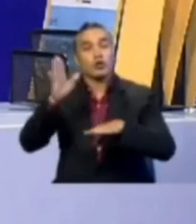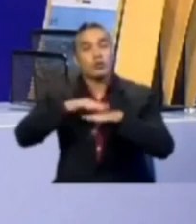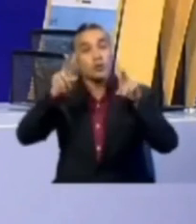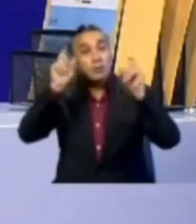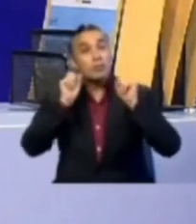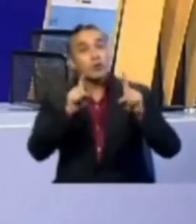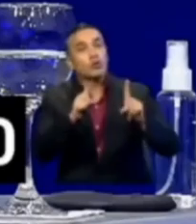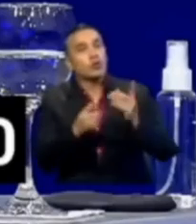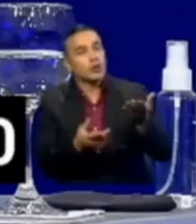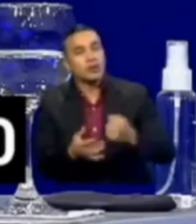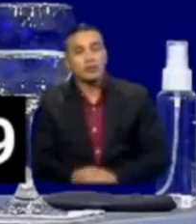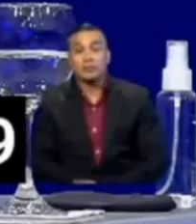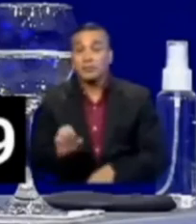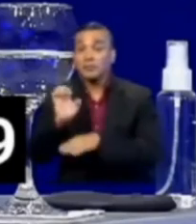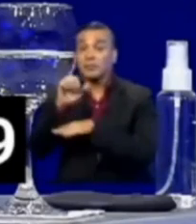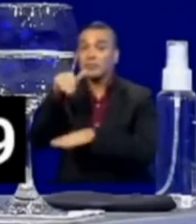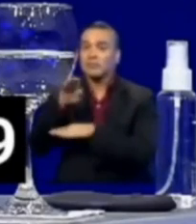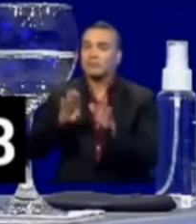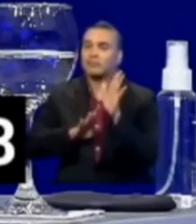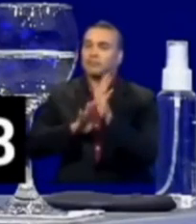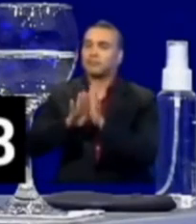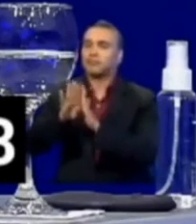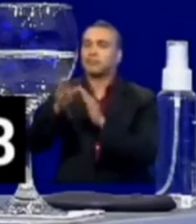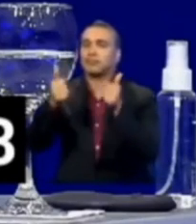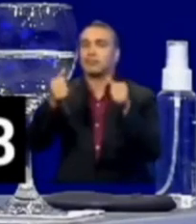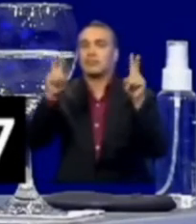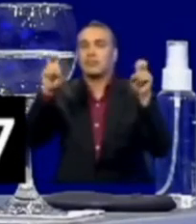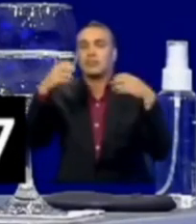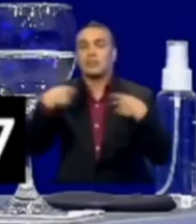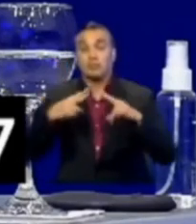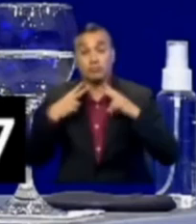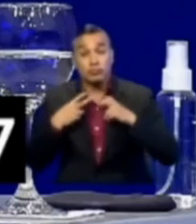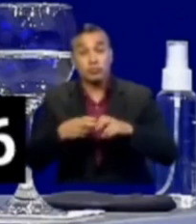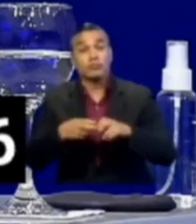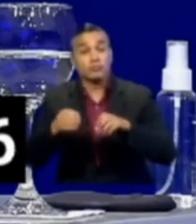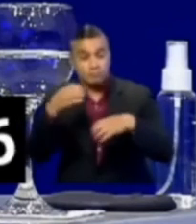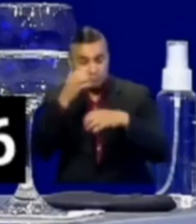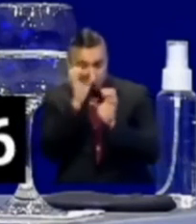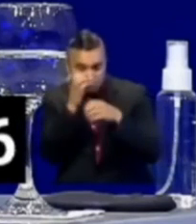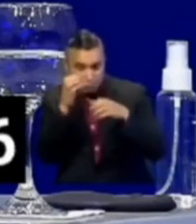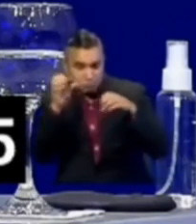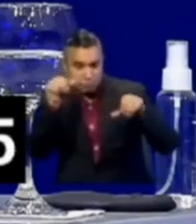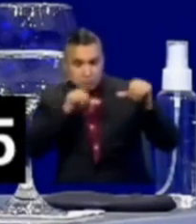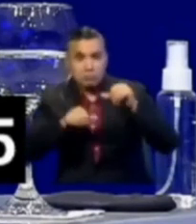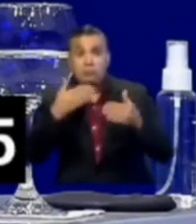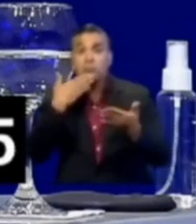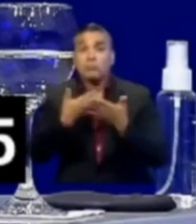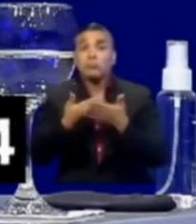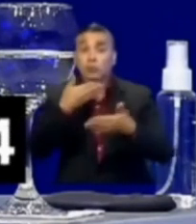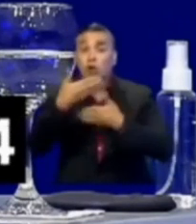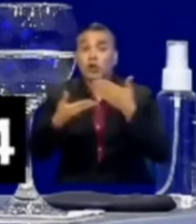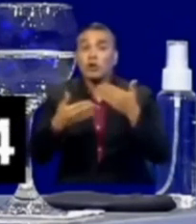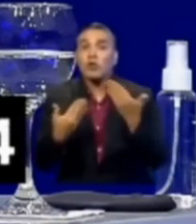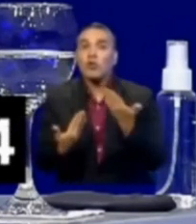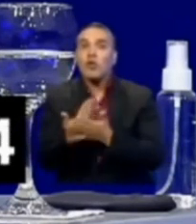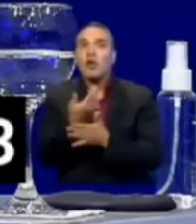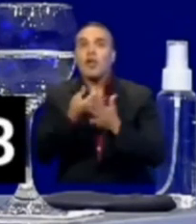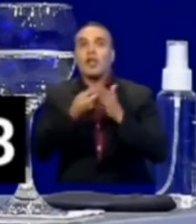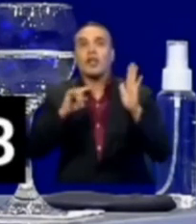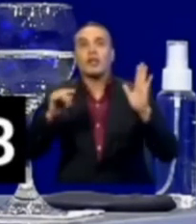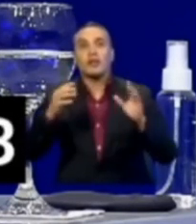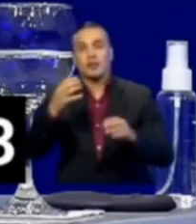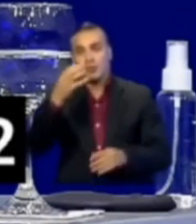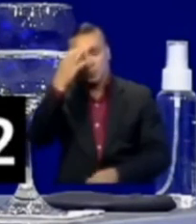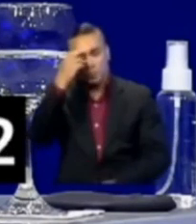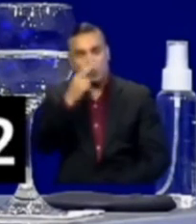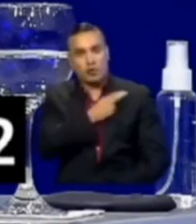pregunta. El Ecuador avanzó muchísimo en materia de investigación científica gracias a los procesos de modernización de nuestra